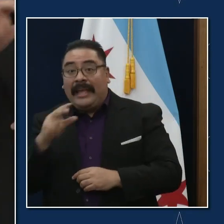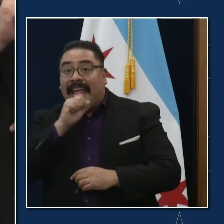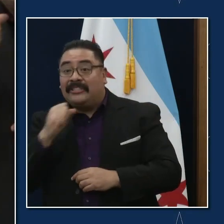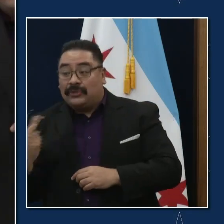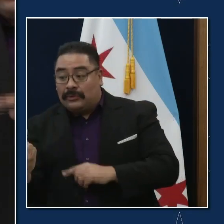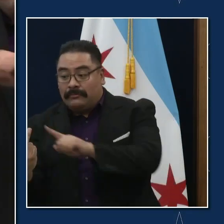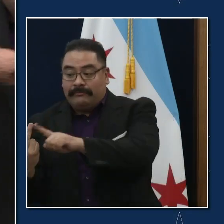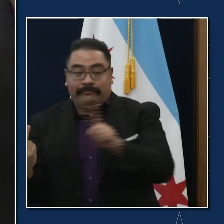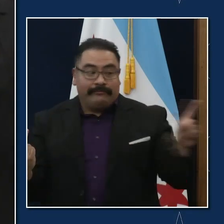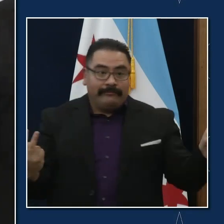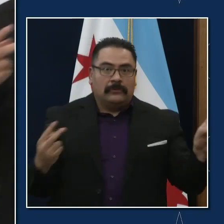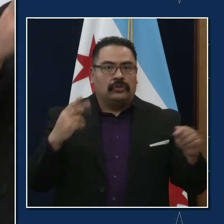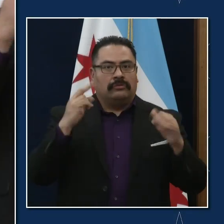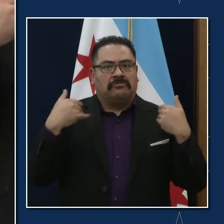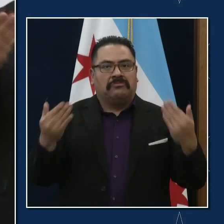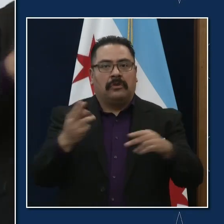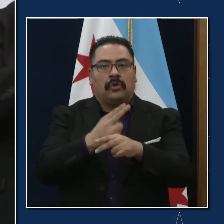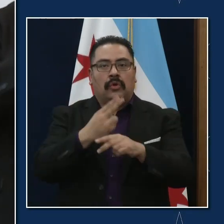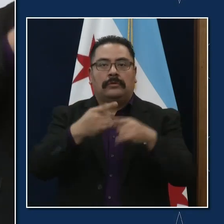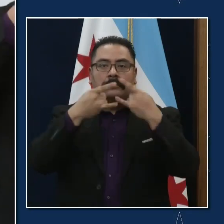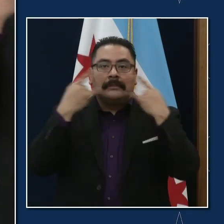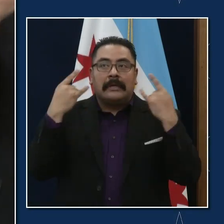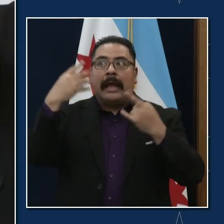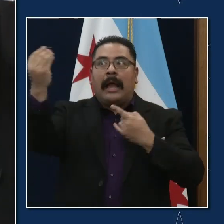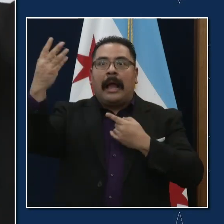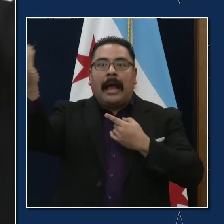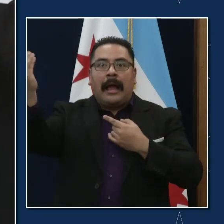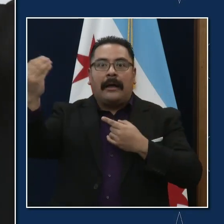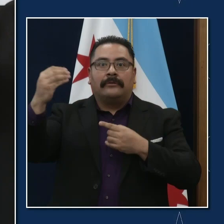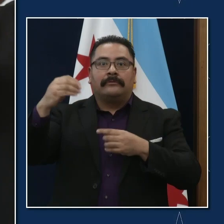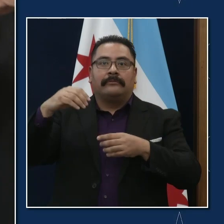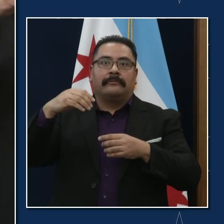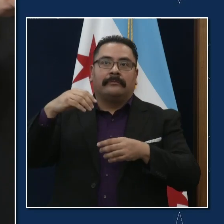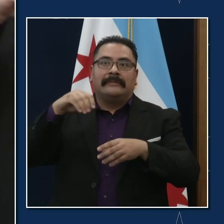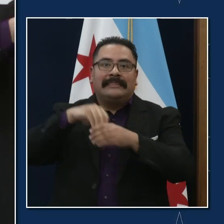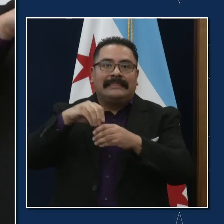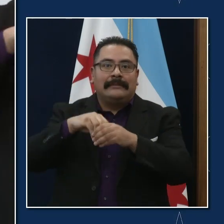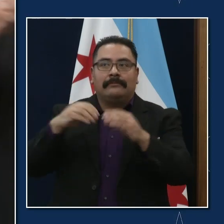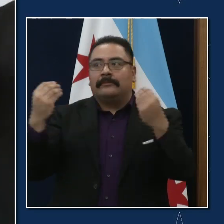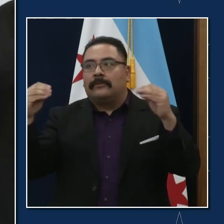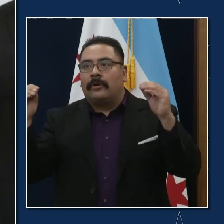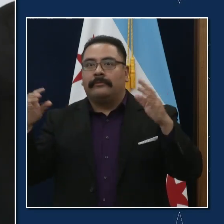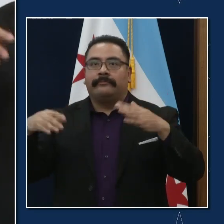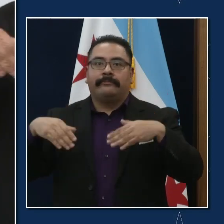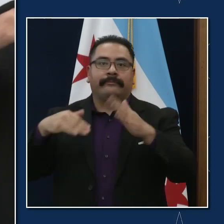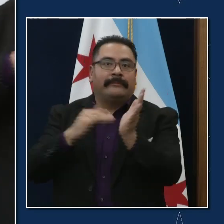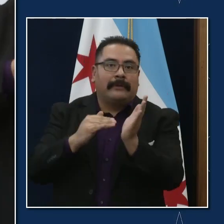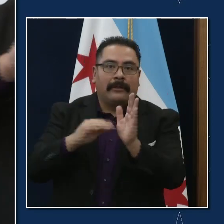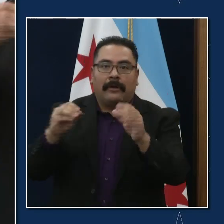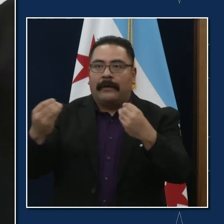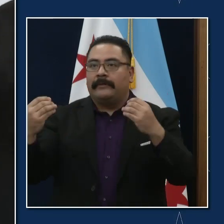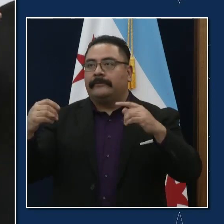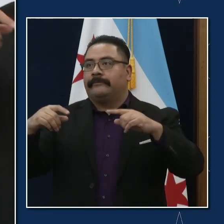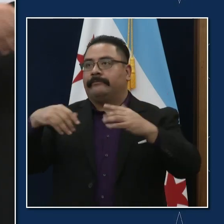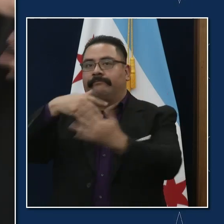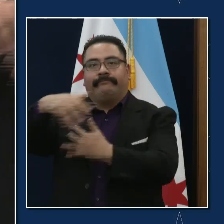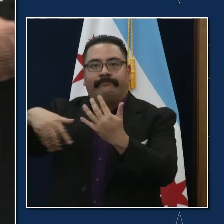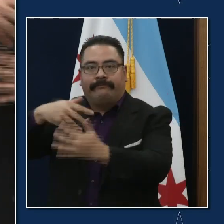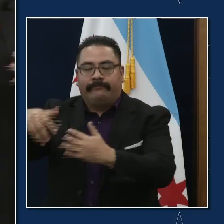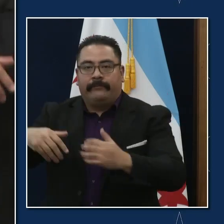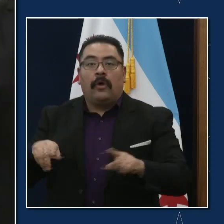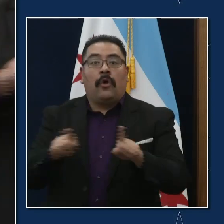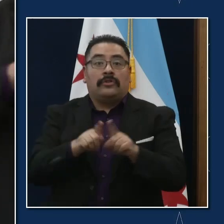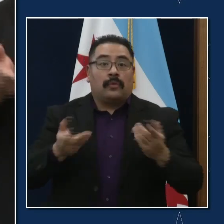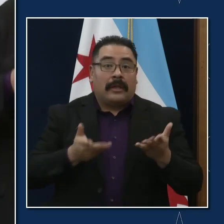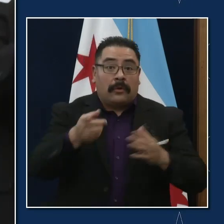las máscaras en los lugares públicos encerrados. Queremos proteger a los residentes, incluidos esos